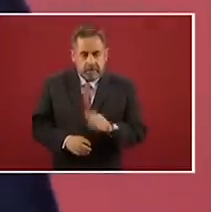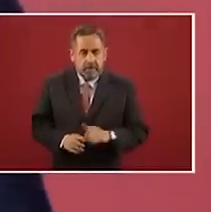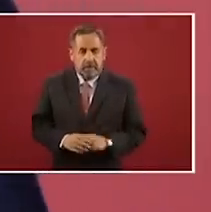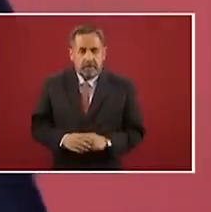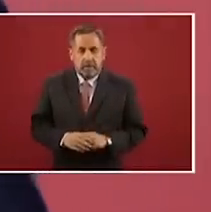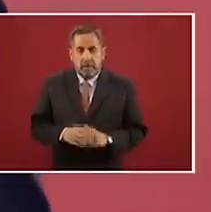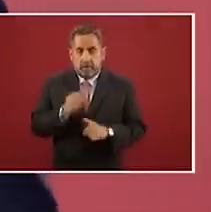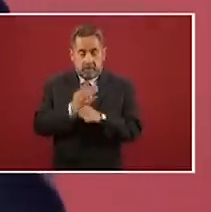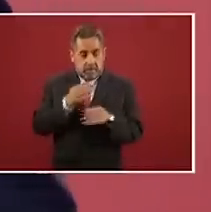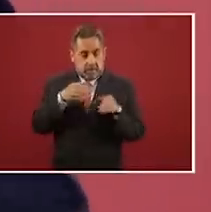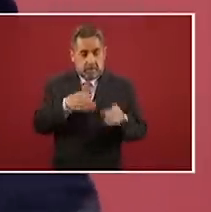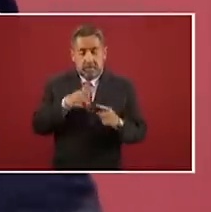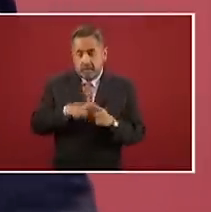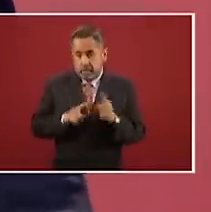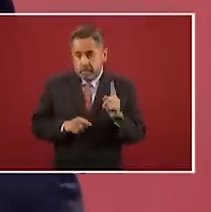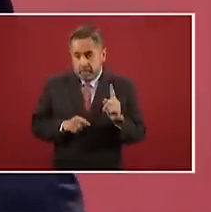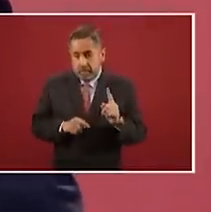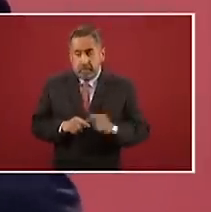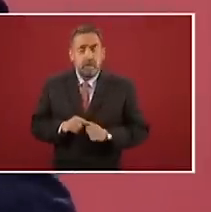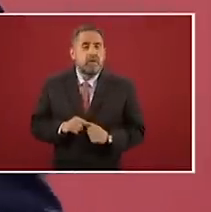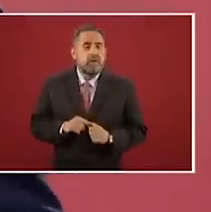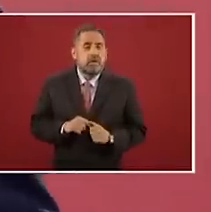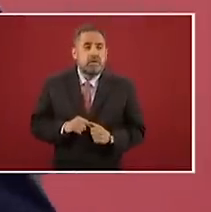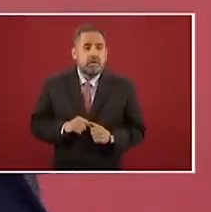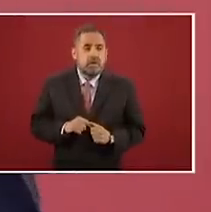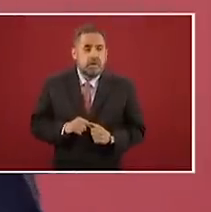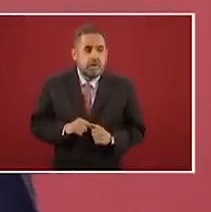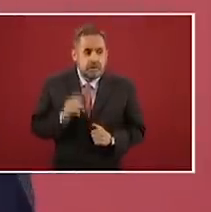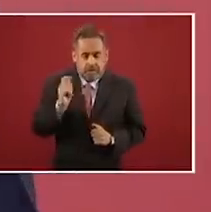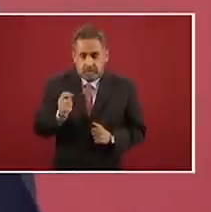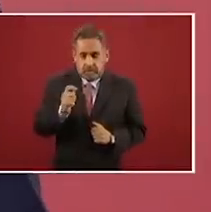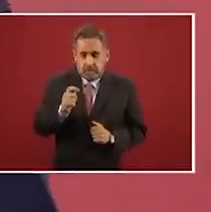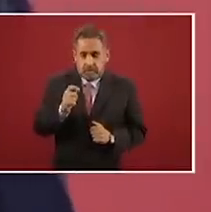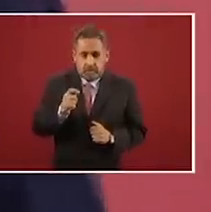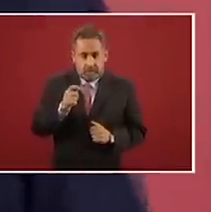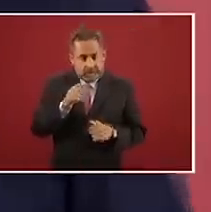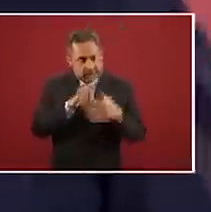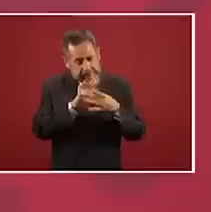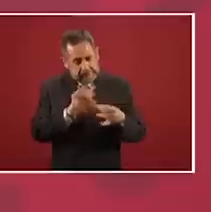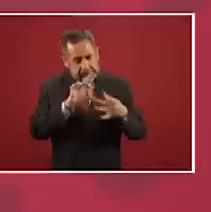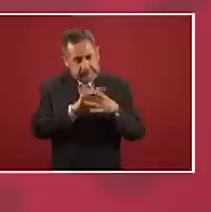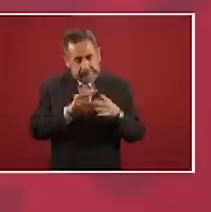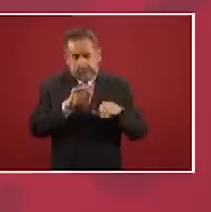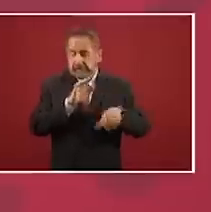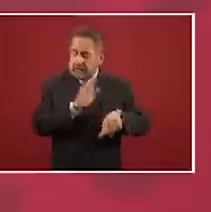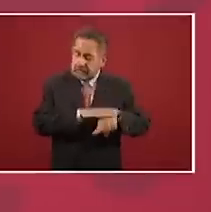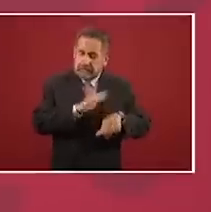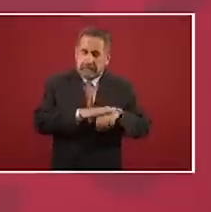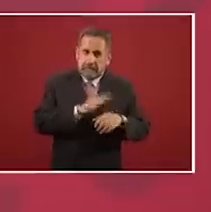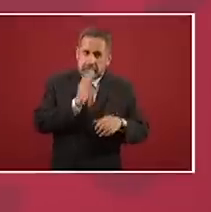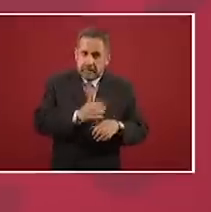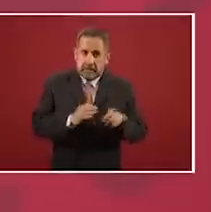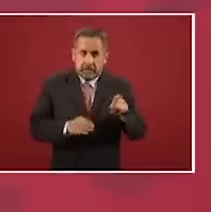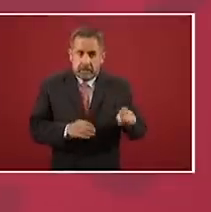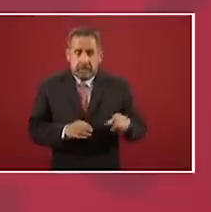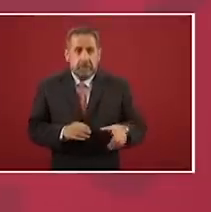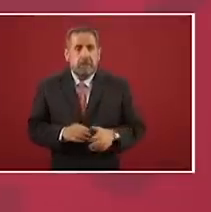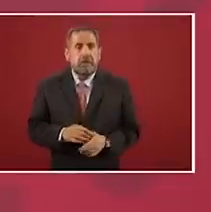en este caso se va a convencer de que